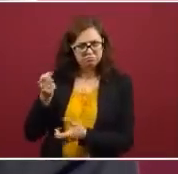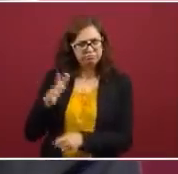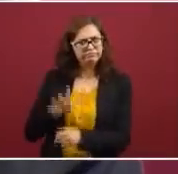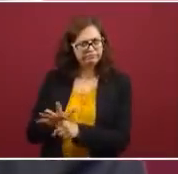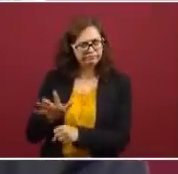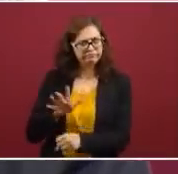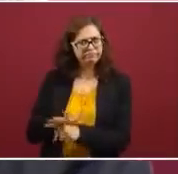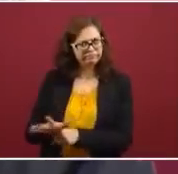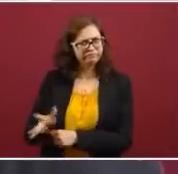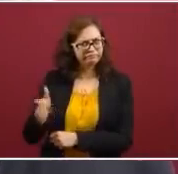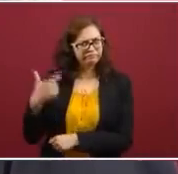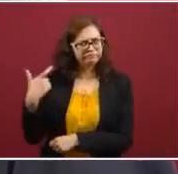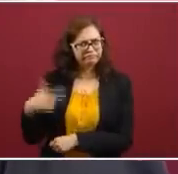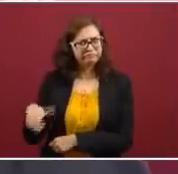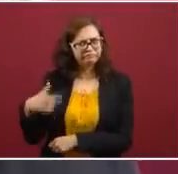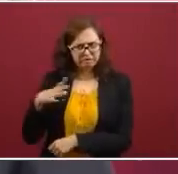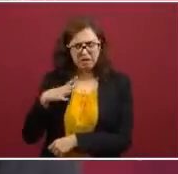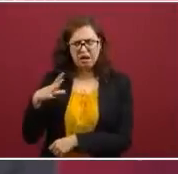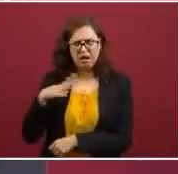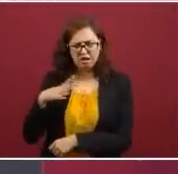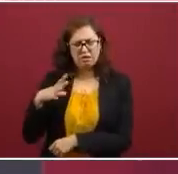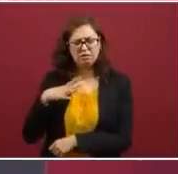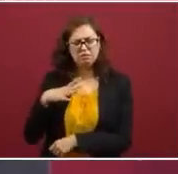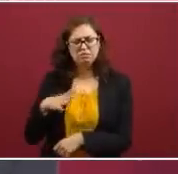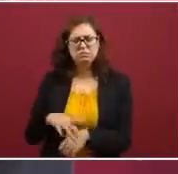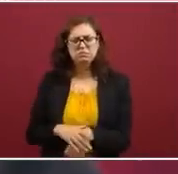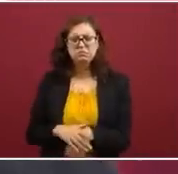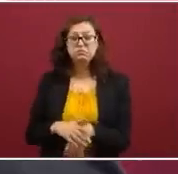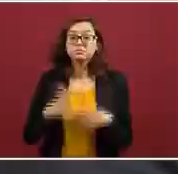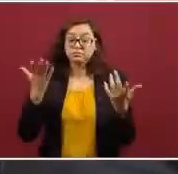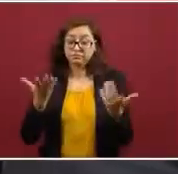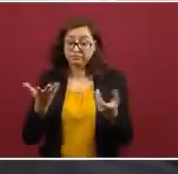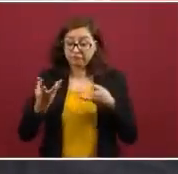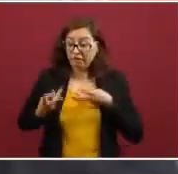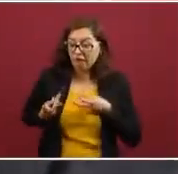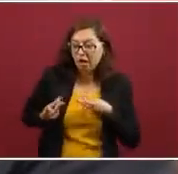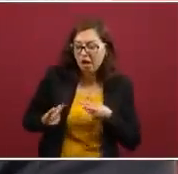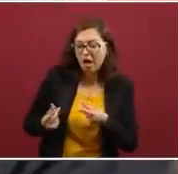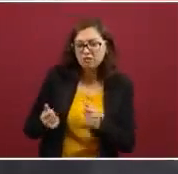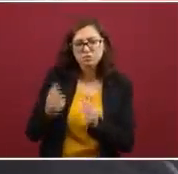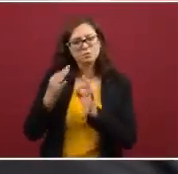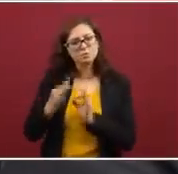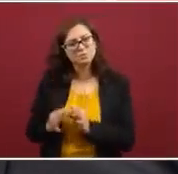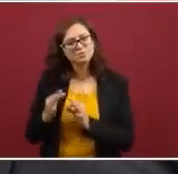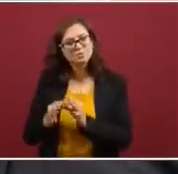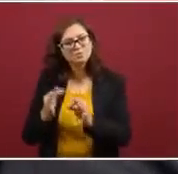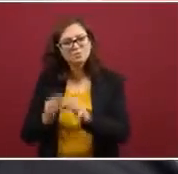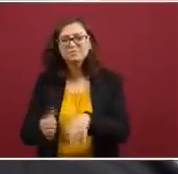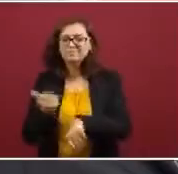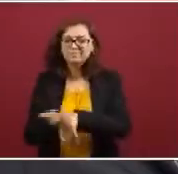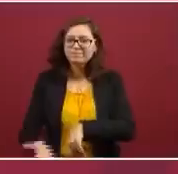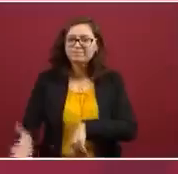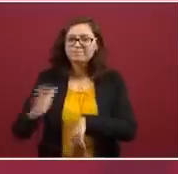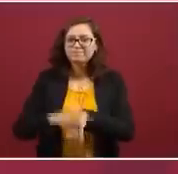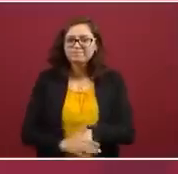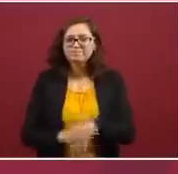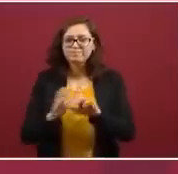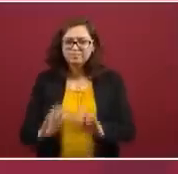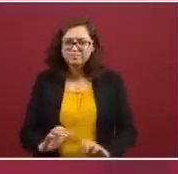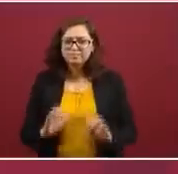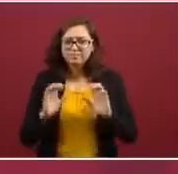recursos. Hay una buena administración, tenemos más